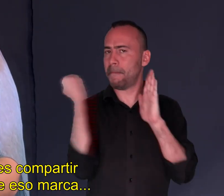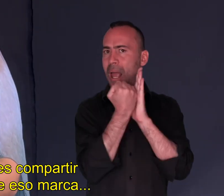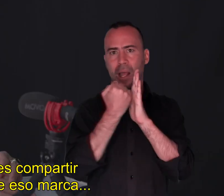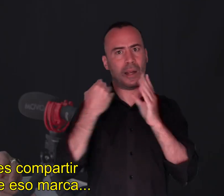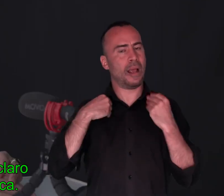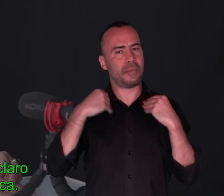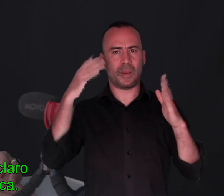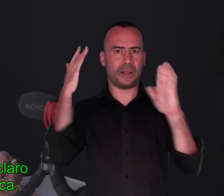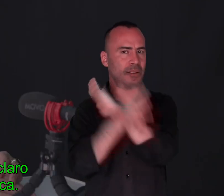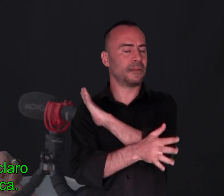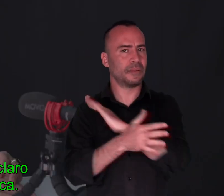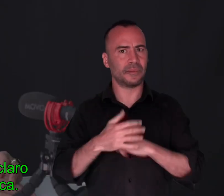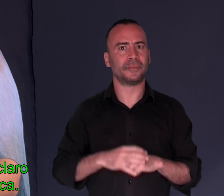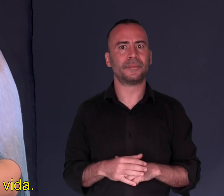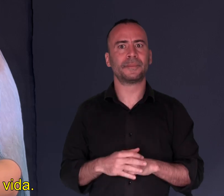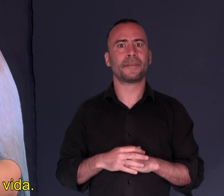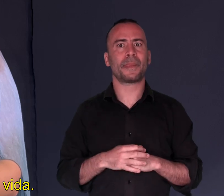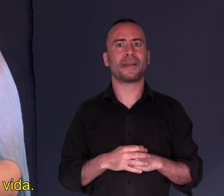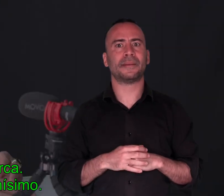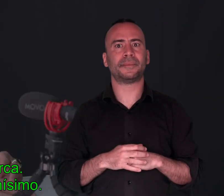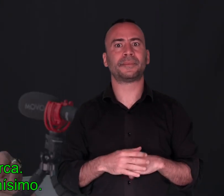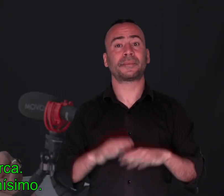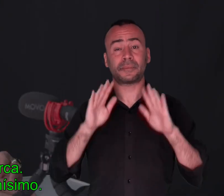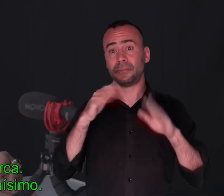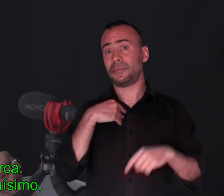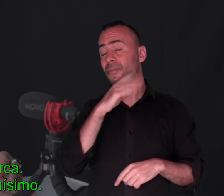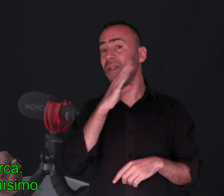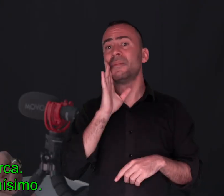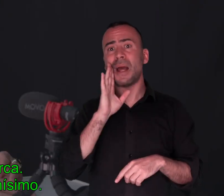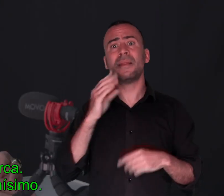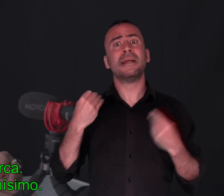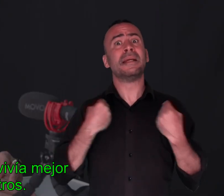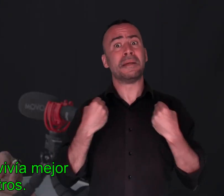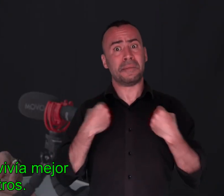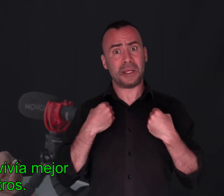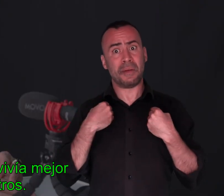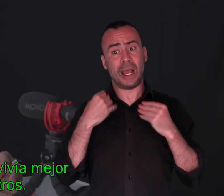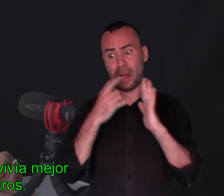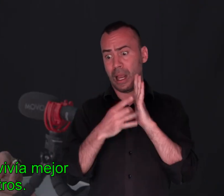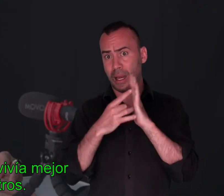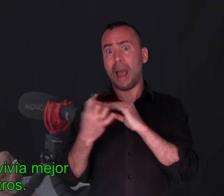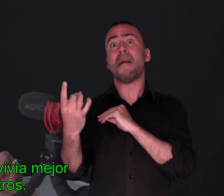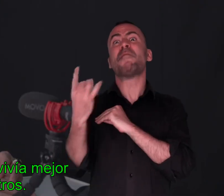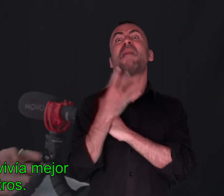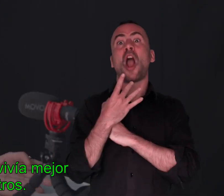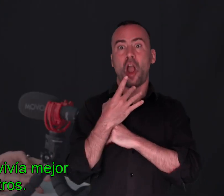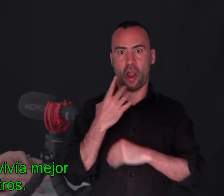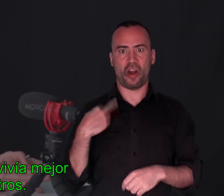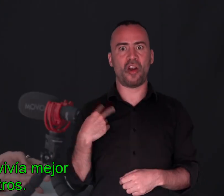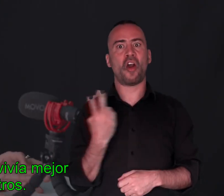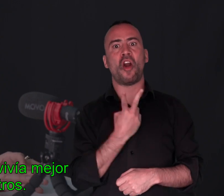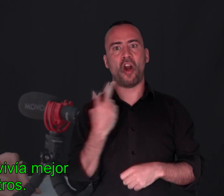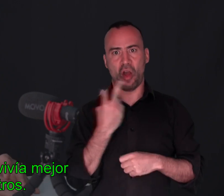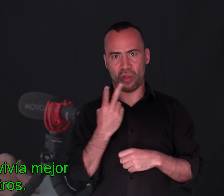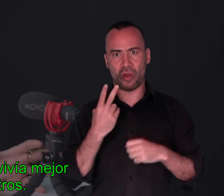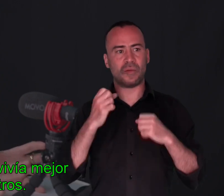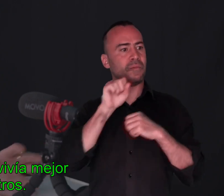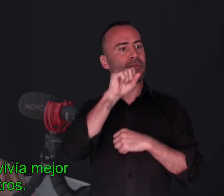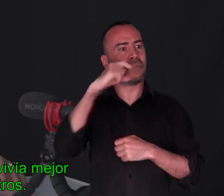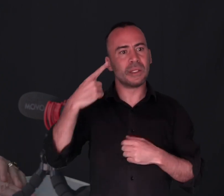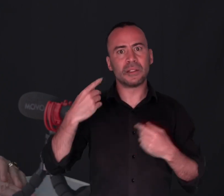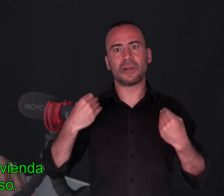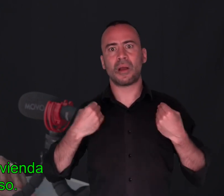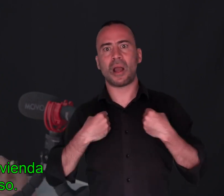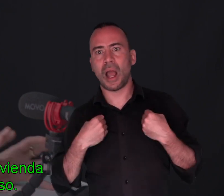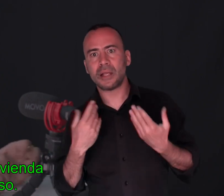mir hombre Claro que Marca marca una vida Sí sí Marca marca muchísimo pero mi madre vivía mejor O sea que